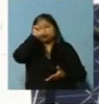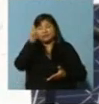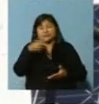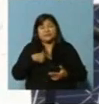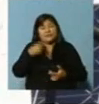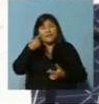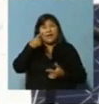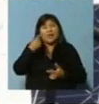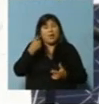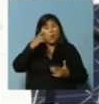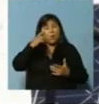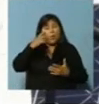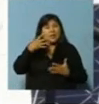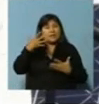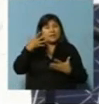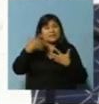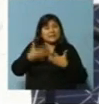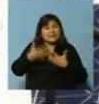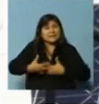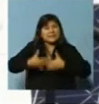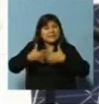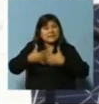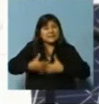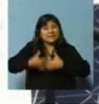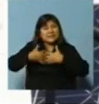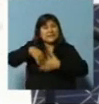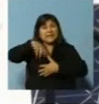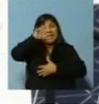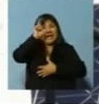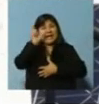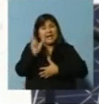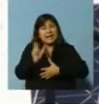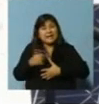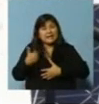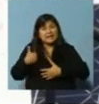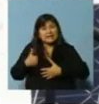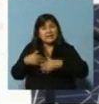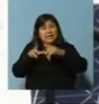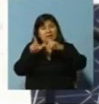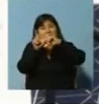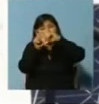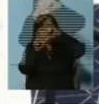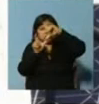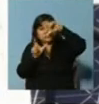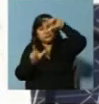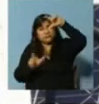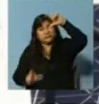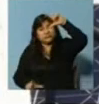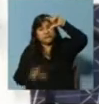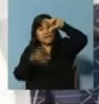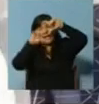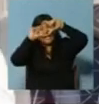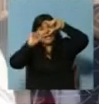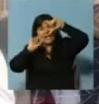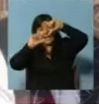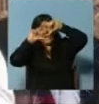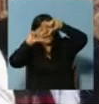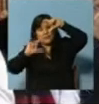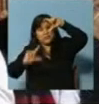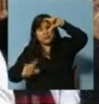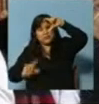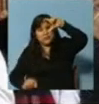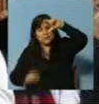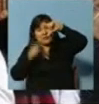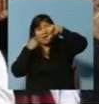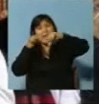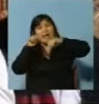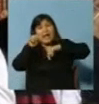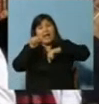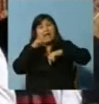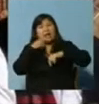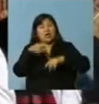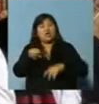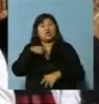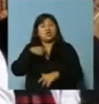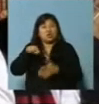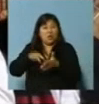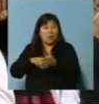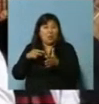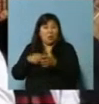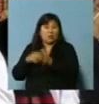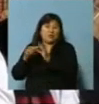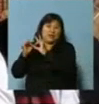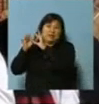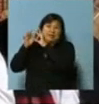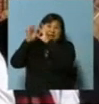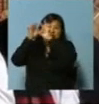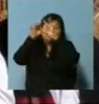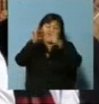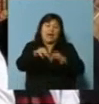Yo ayer tomé el vuelo desde Buenos Aires hasta Jujuy. Ahí 7 horas hasta